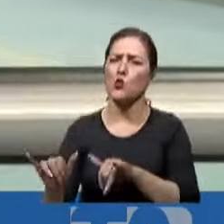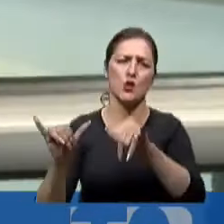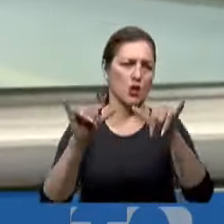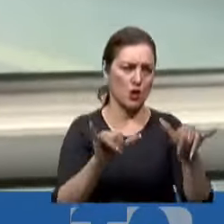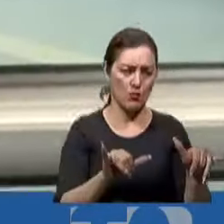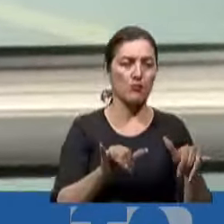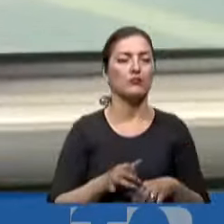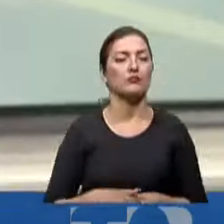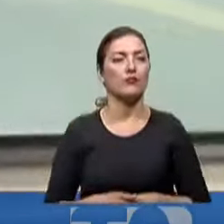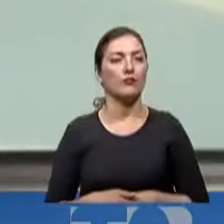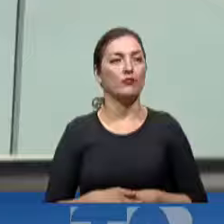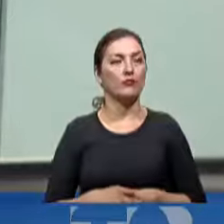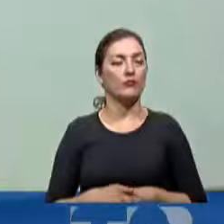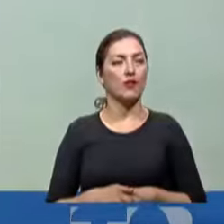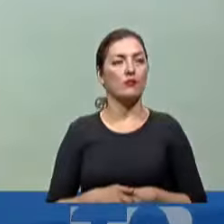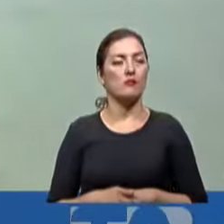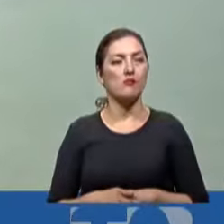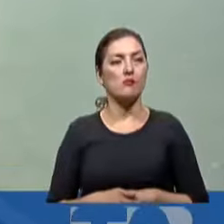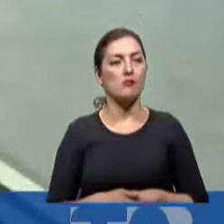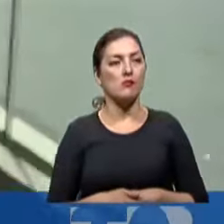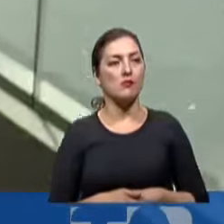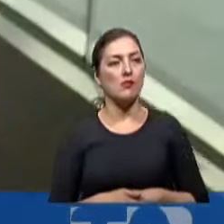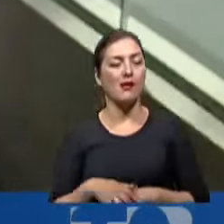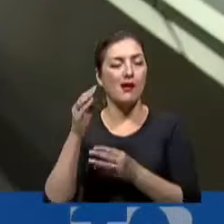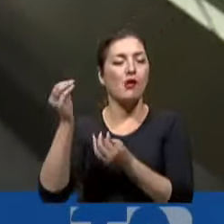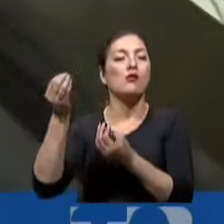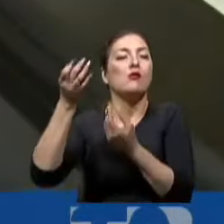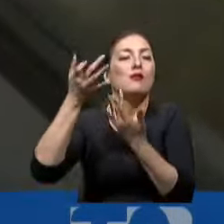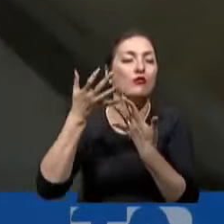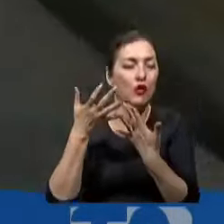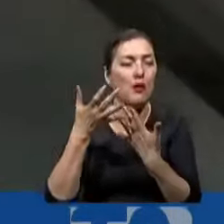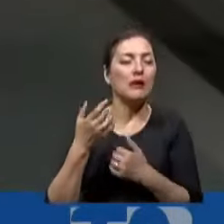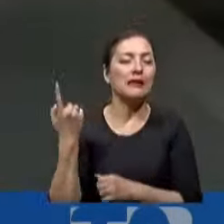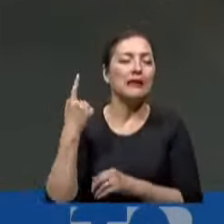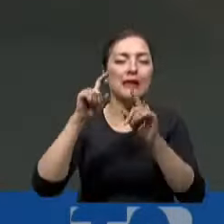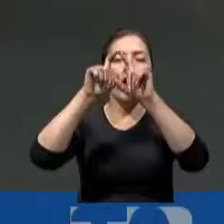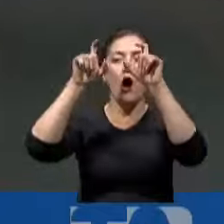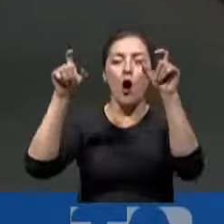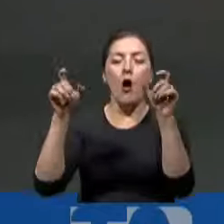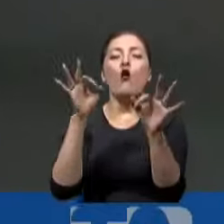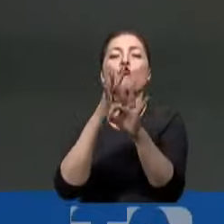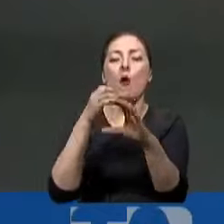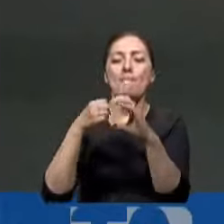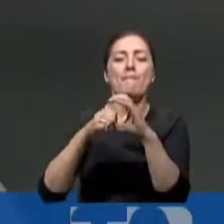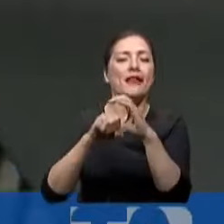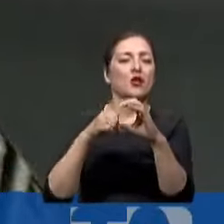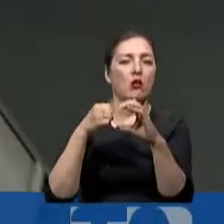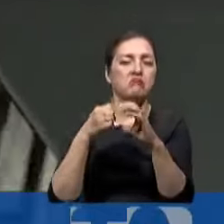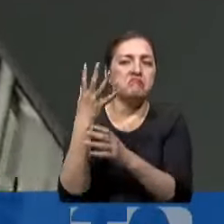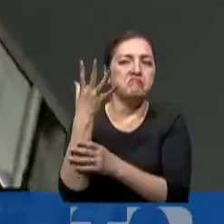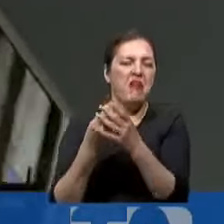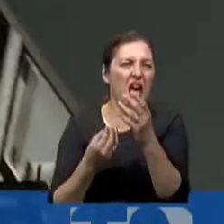estos días de feriado. Según lo que nos han podido comentar desde la empresa operadora, no se